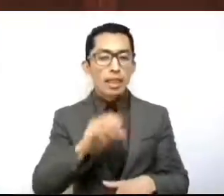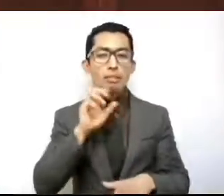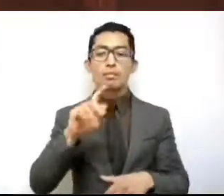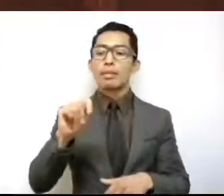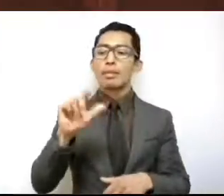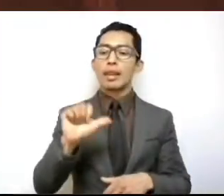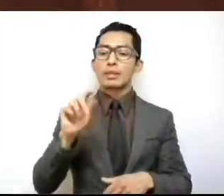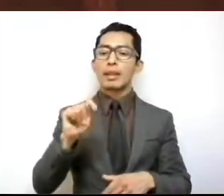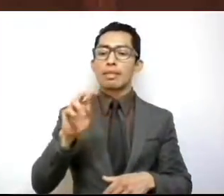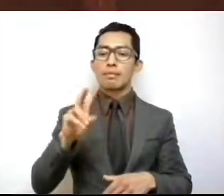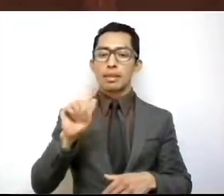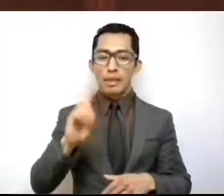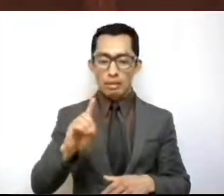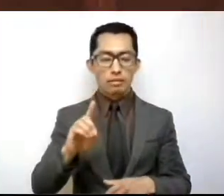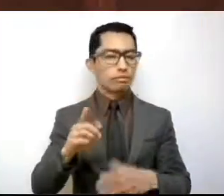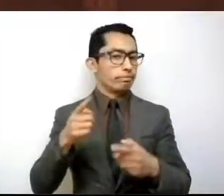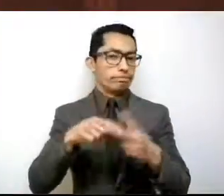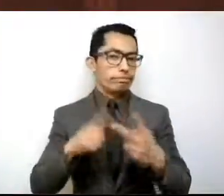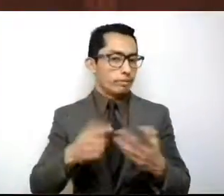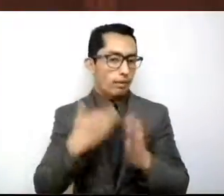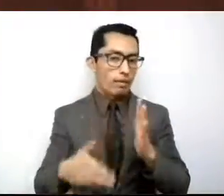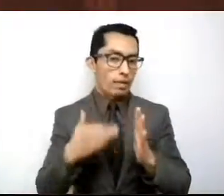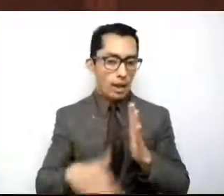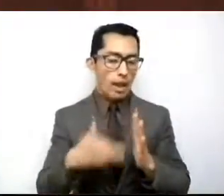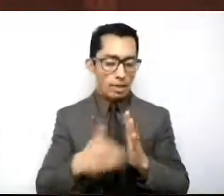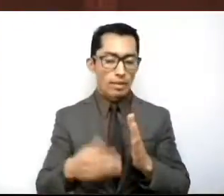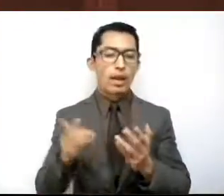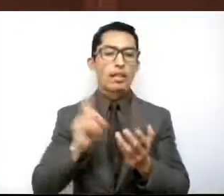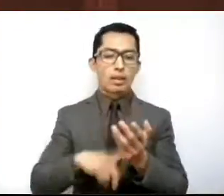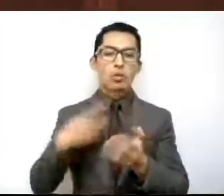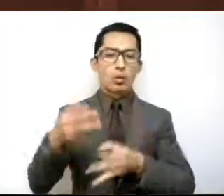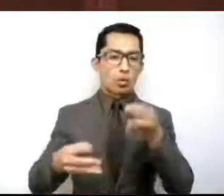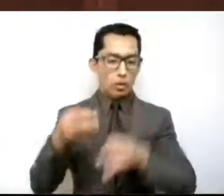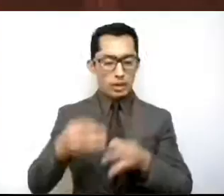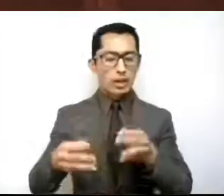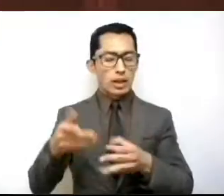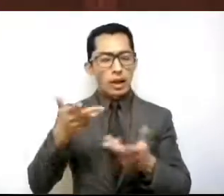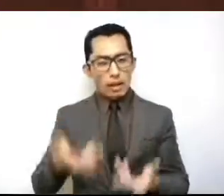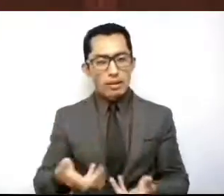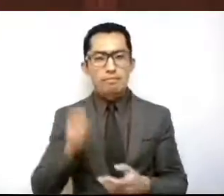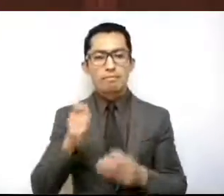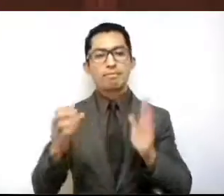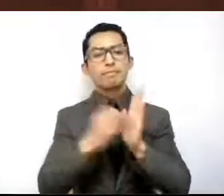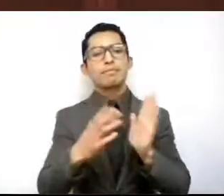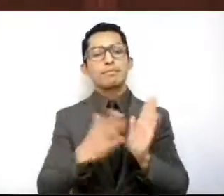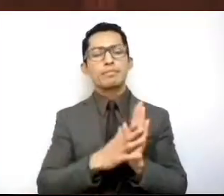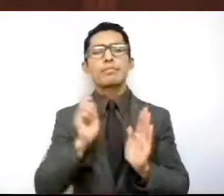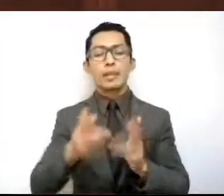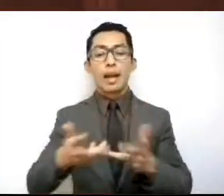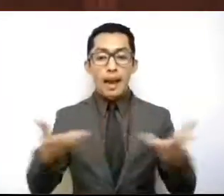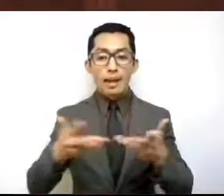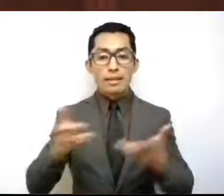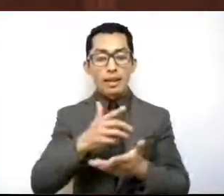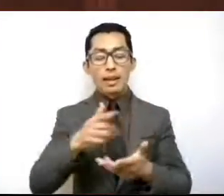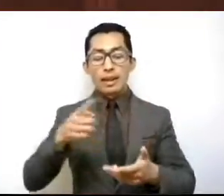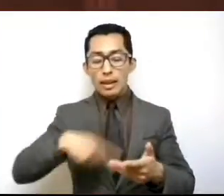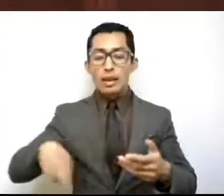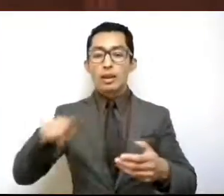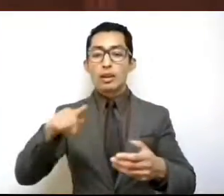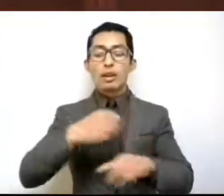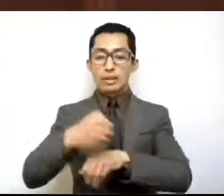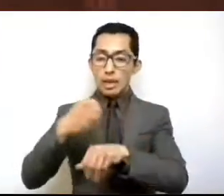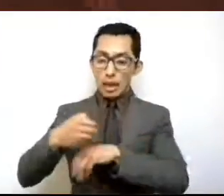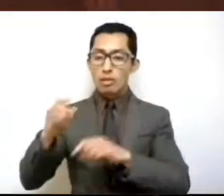taxatividad, que como principio y en su acepción jurídica más aceptada, establece que todo acto de los órganos del Estado debe